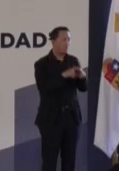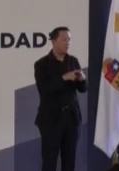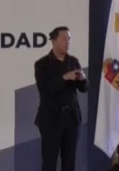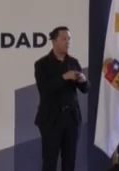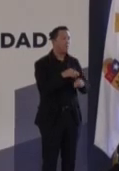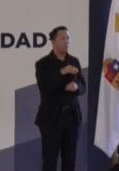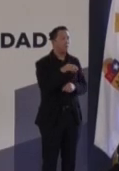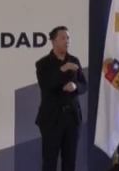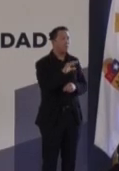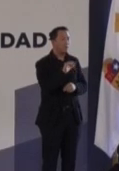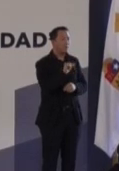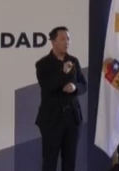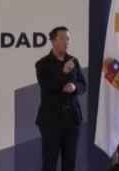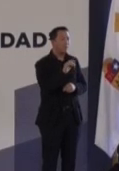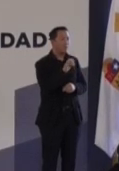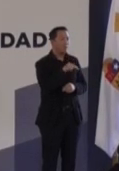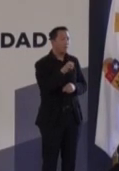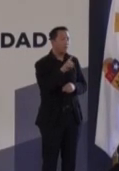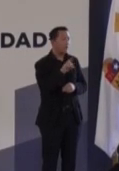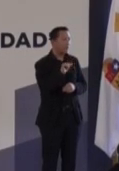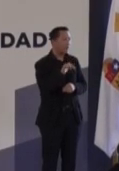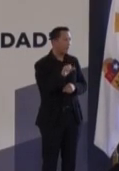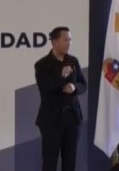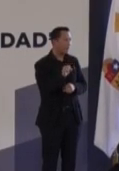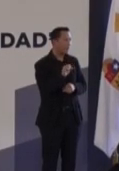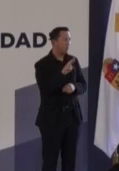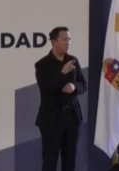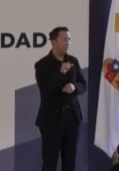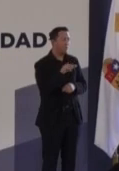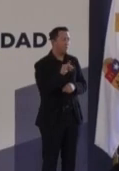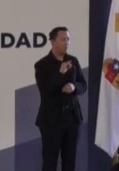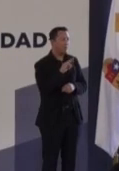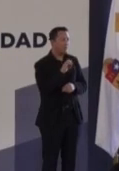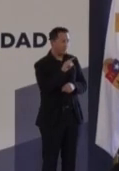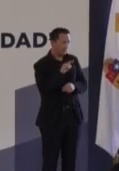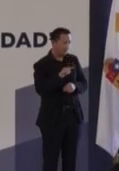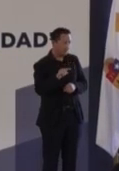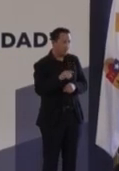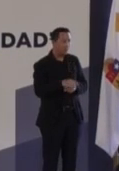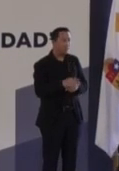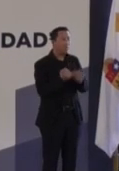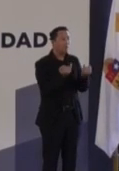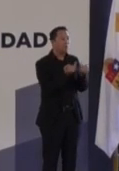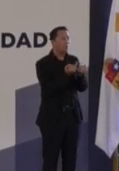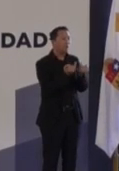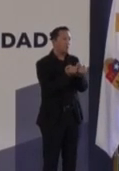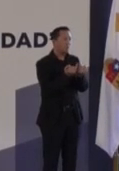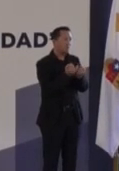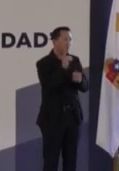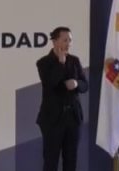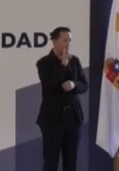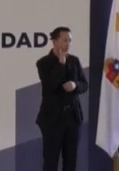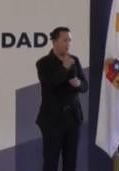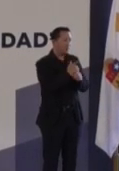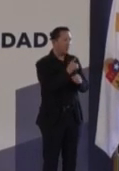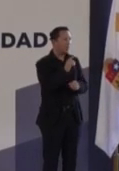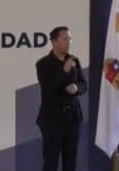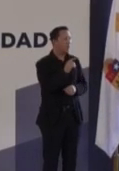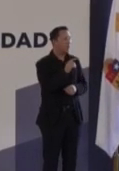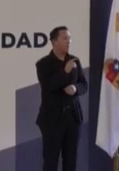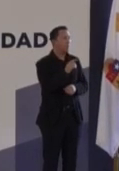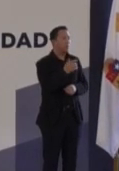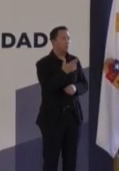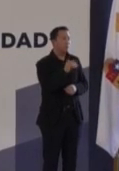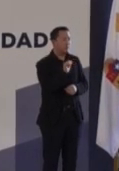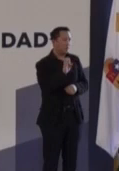Casanova Ramírez, al licenciado Guadalupe Cajun Cham, en representación de la señora Marta Silva Martínez, directora